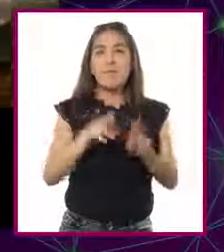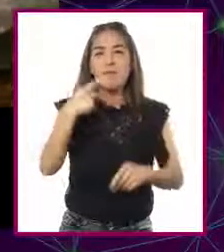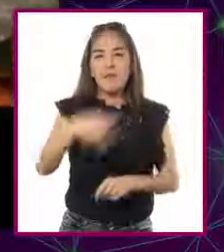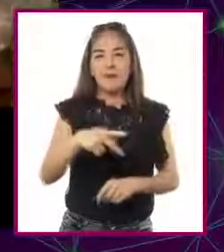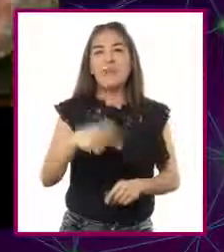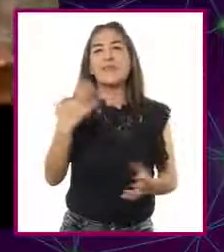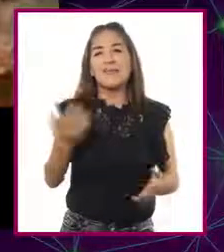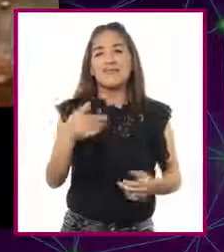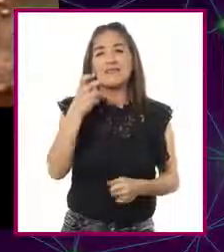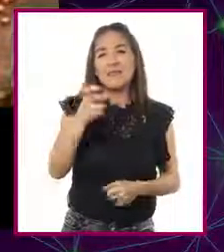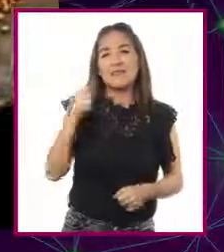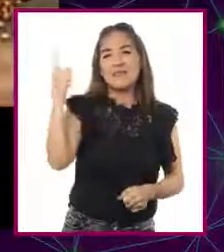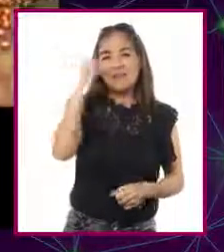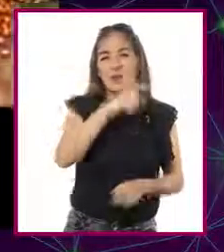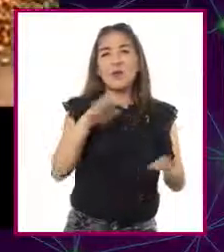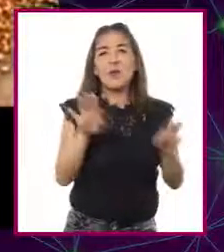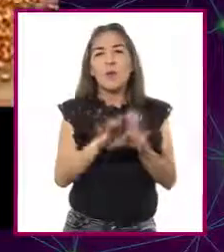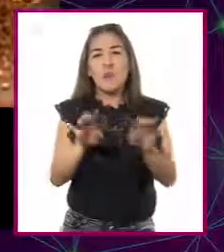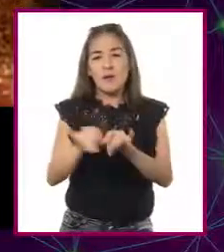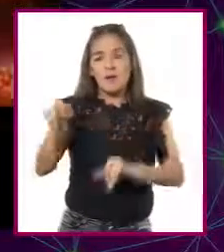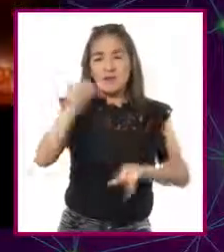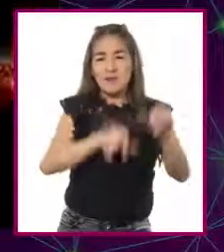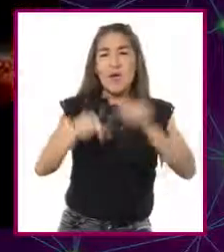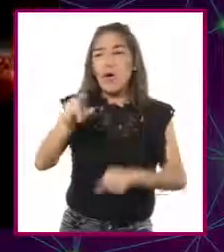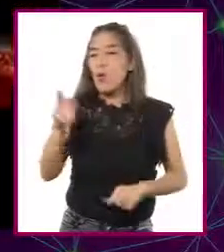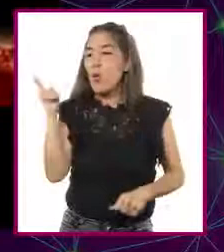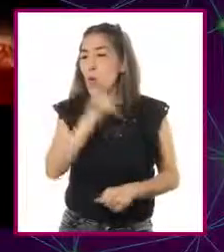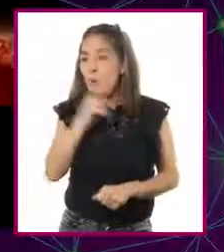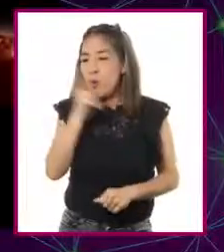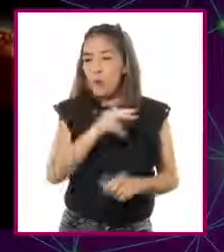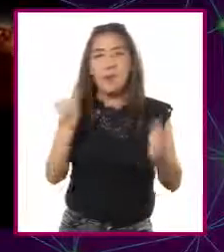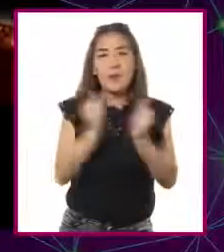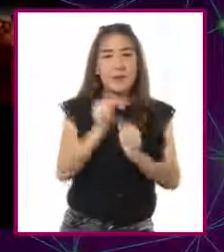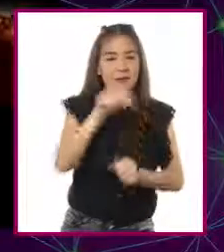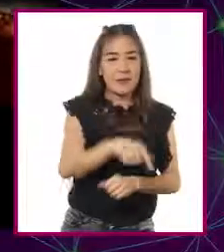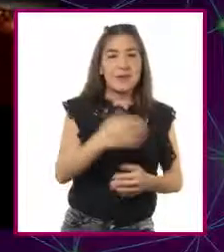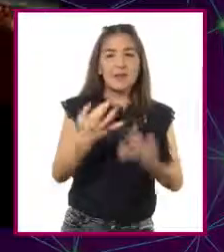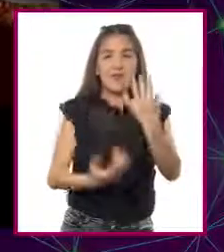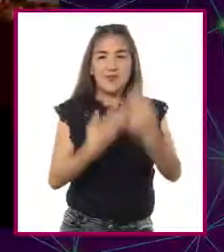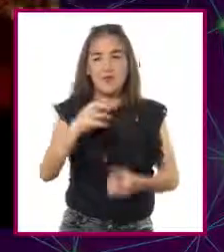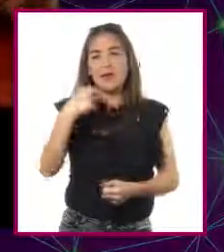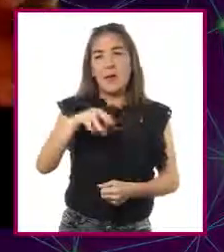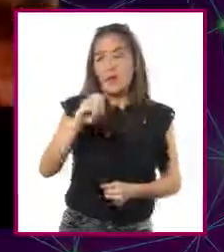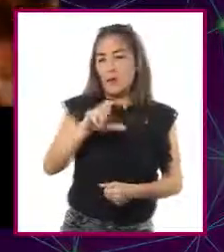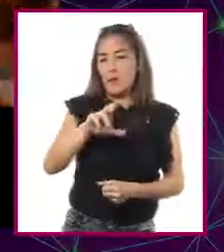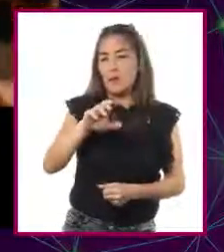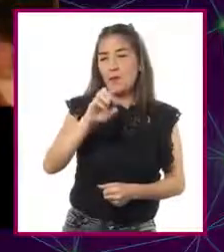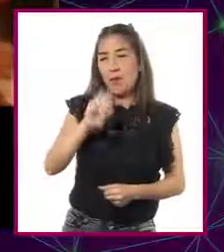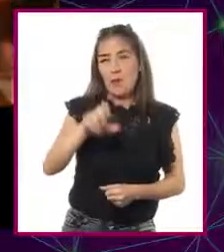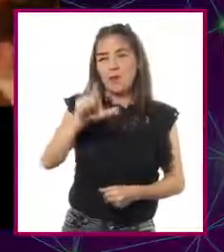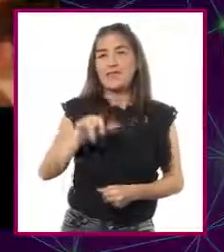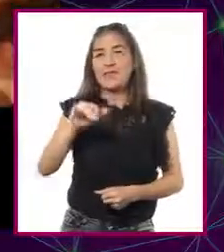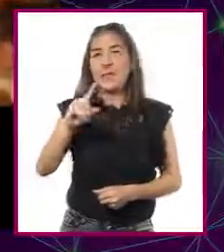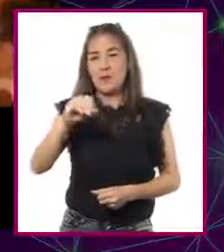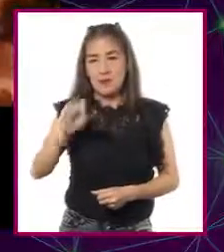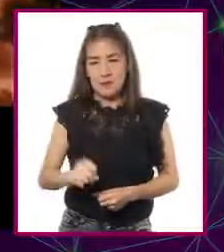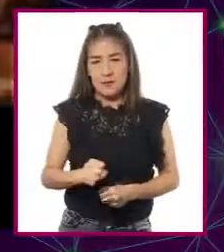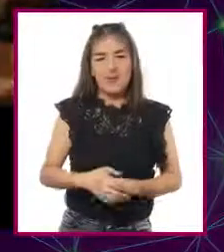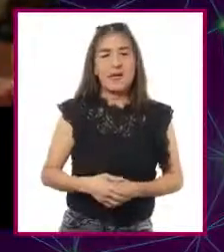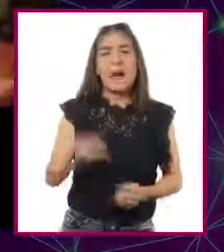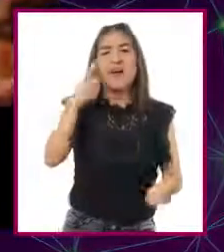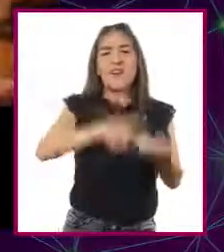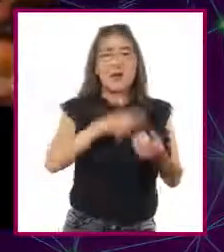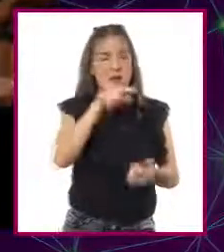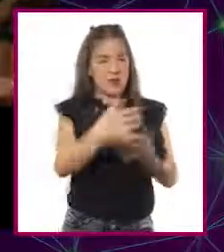cual algunas sustancias se combinan con el oxígeno del aire, dando lugar a la formación de óxidos. Las sustancias que arden